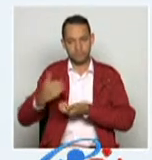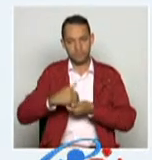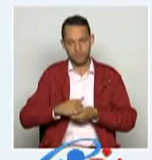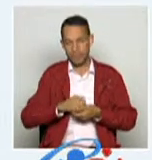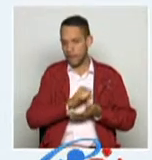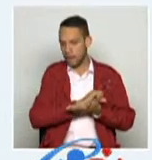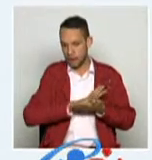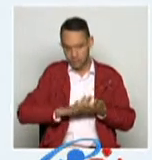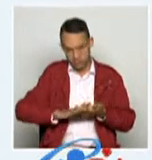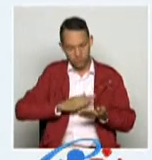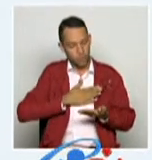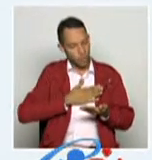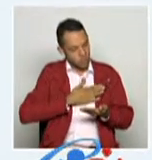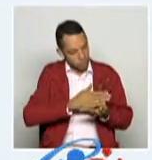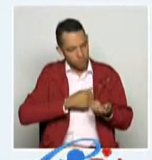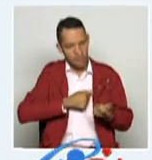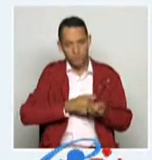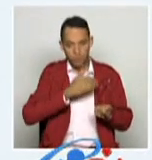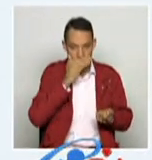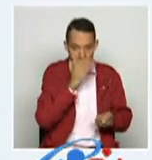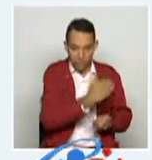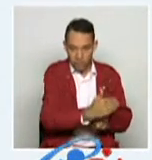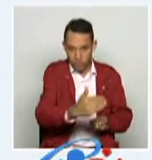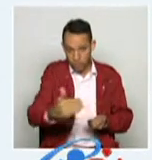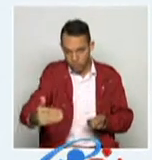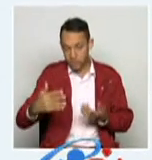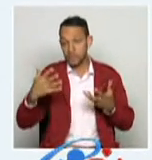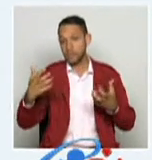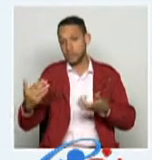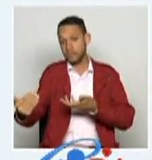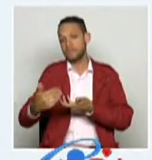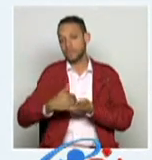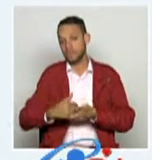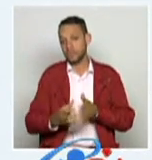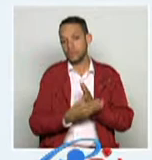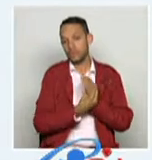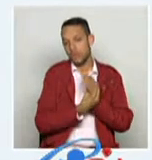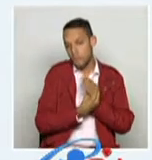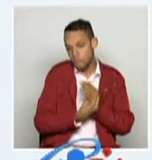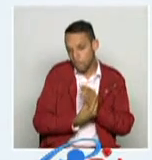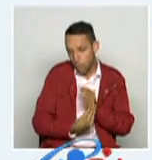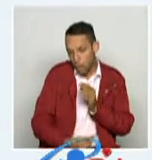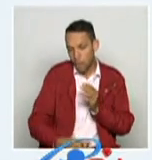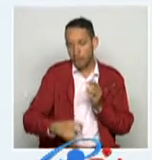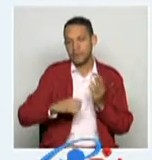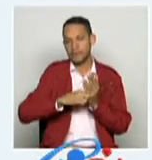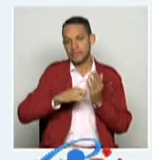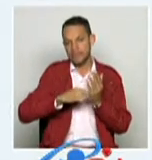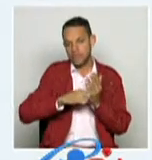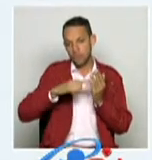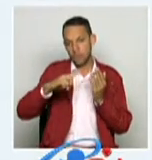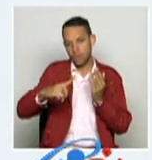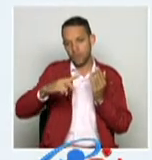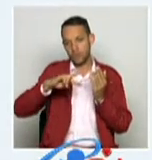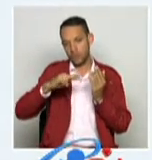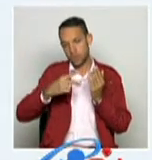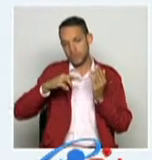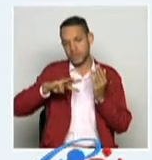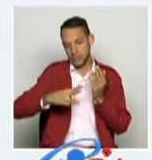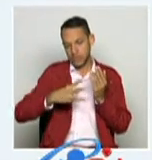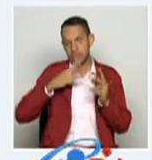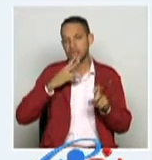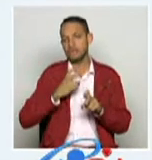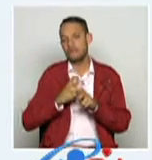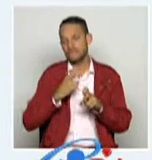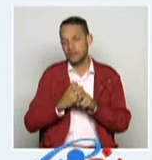atención gratuita a nuestros niños. ¿A quiénes? Niños de estratos 1, 2, estrato 3, niños